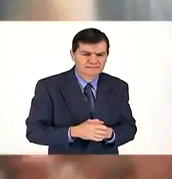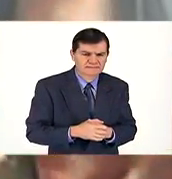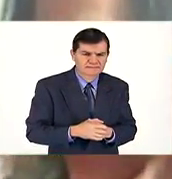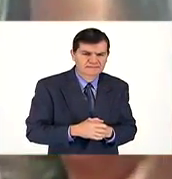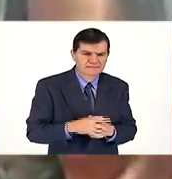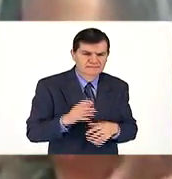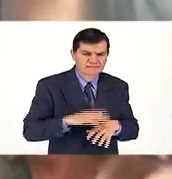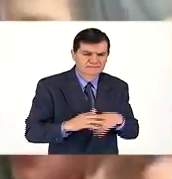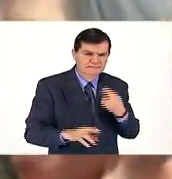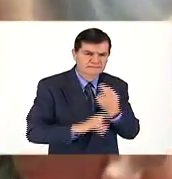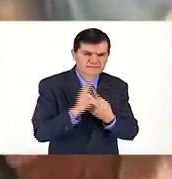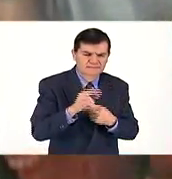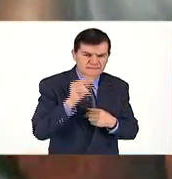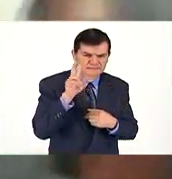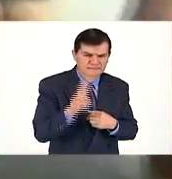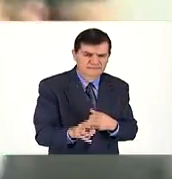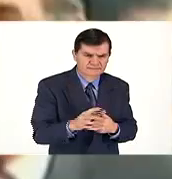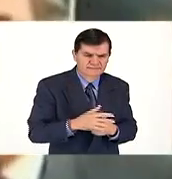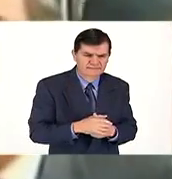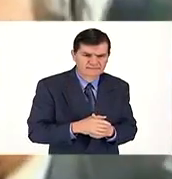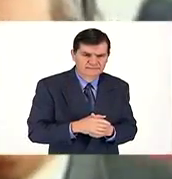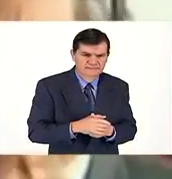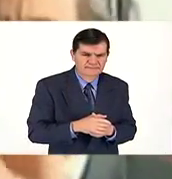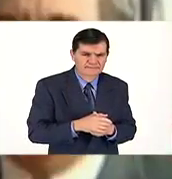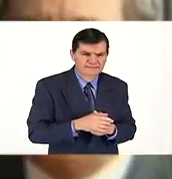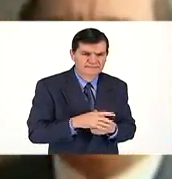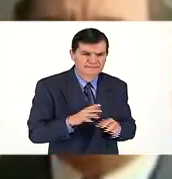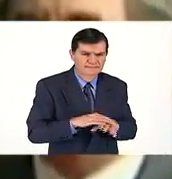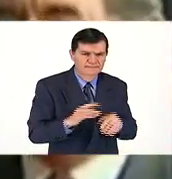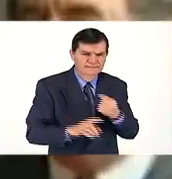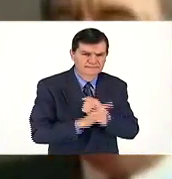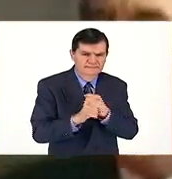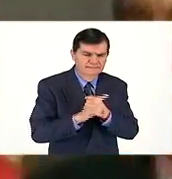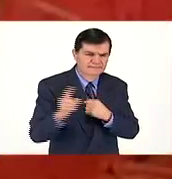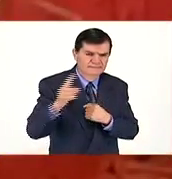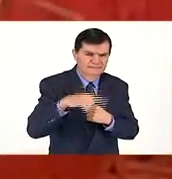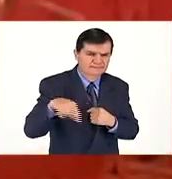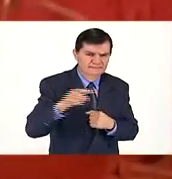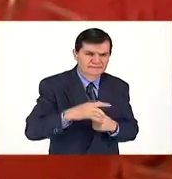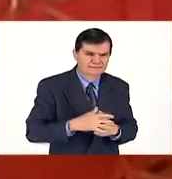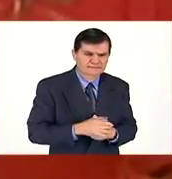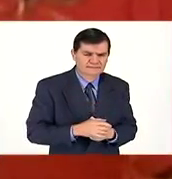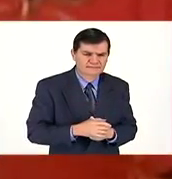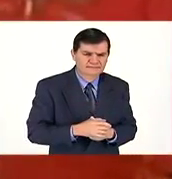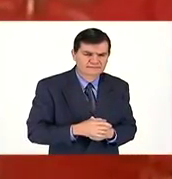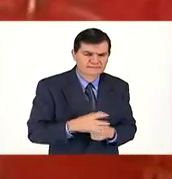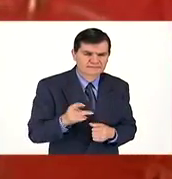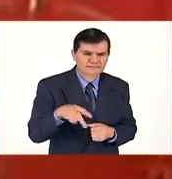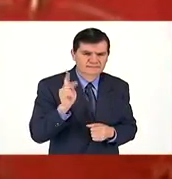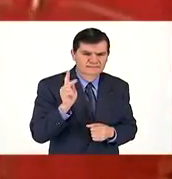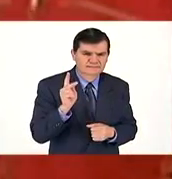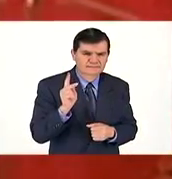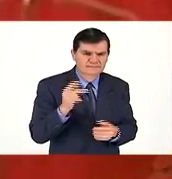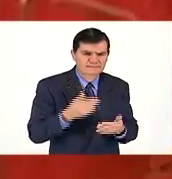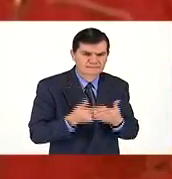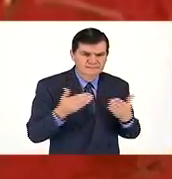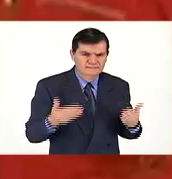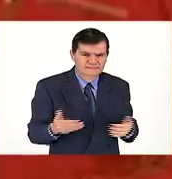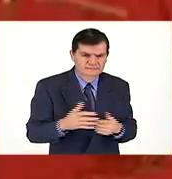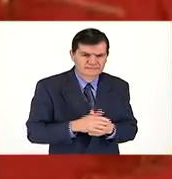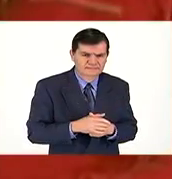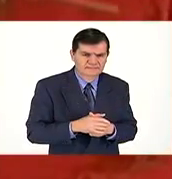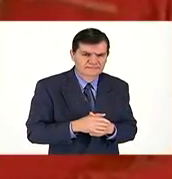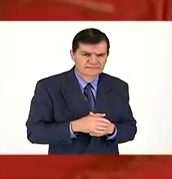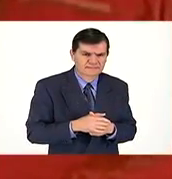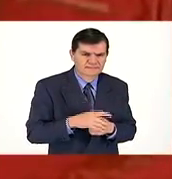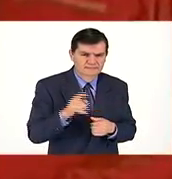de la revolución. La verdad es que son problemas de ellos. Sin Así embargo, ahora con los...